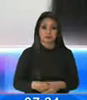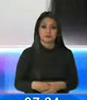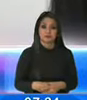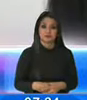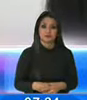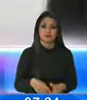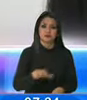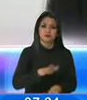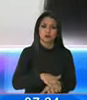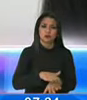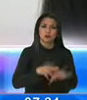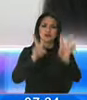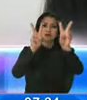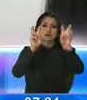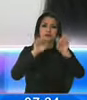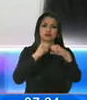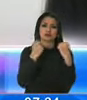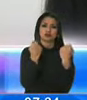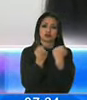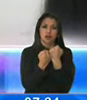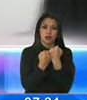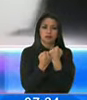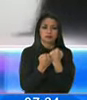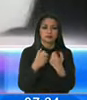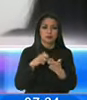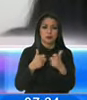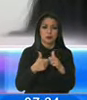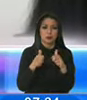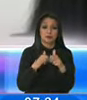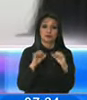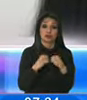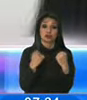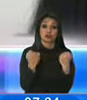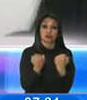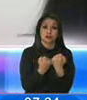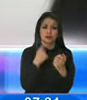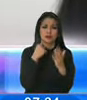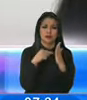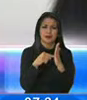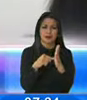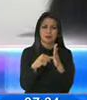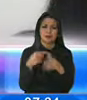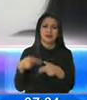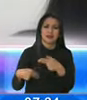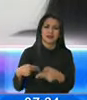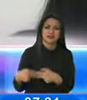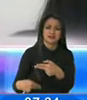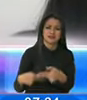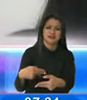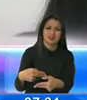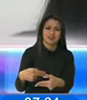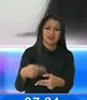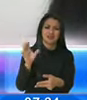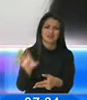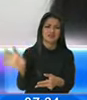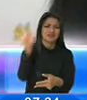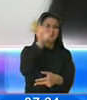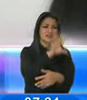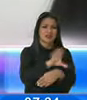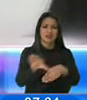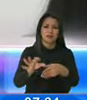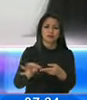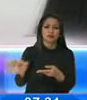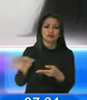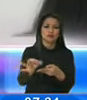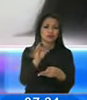asunto social es que se van dando estos casos. Respecto que es como una herencia que se va teniendo respecto